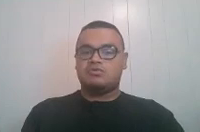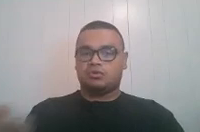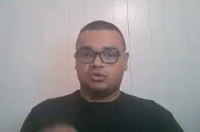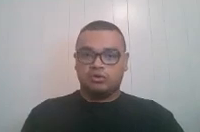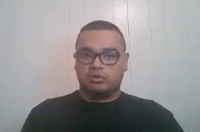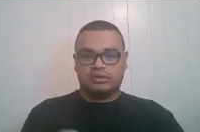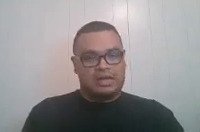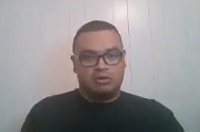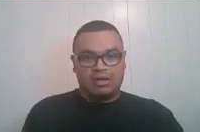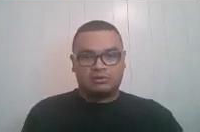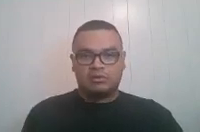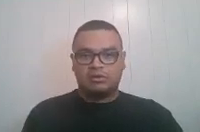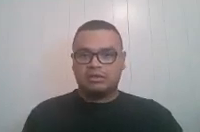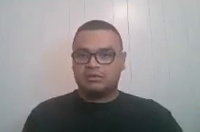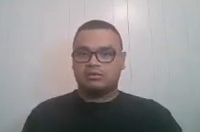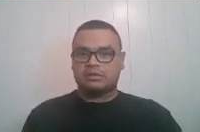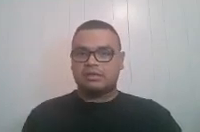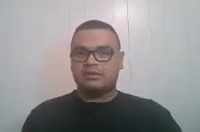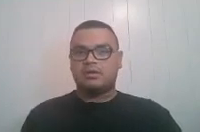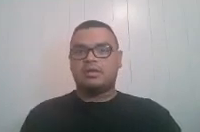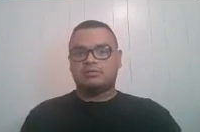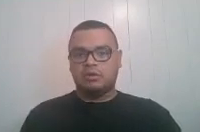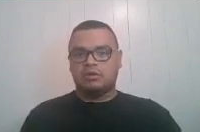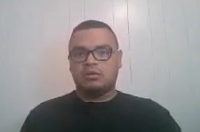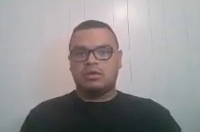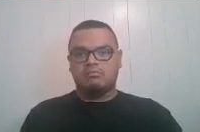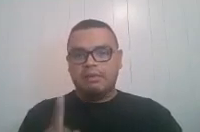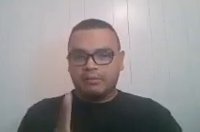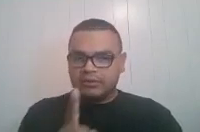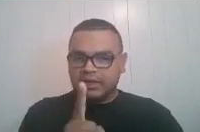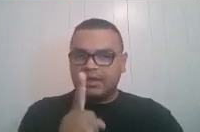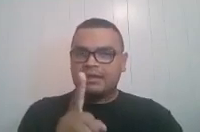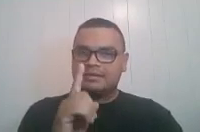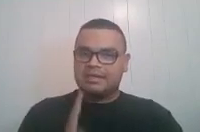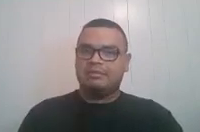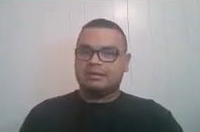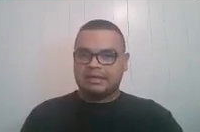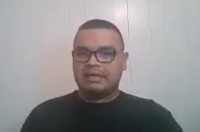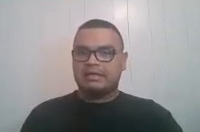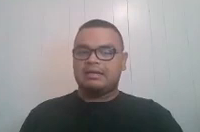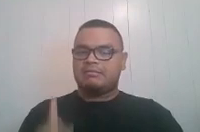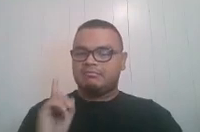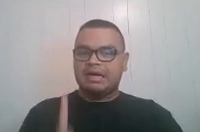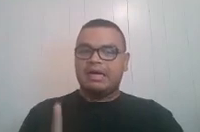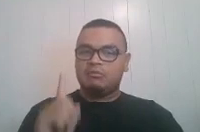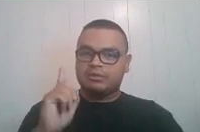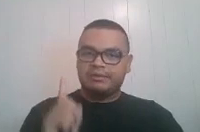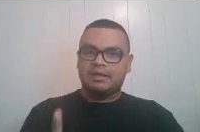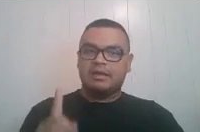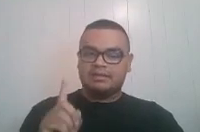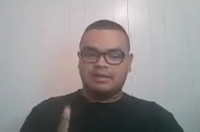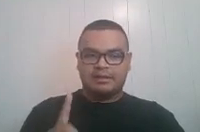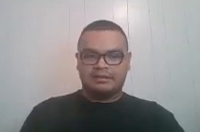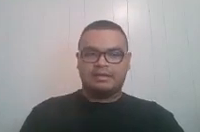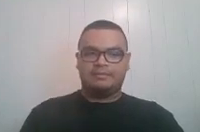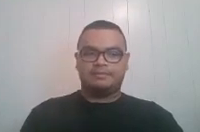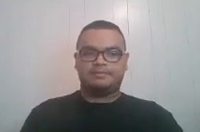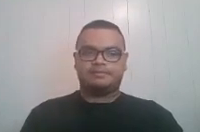Dice nosotros, o sea, los católicos dicen lo contrario. No. Vamos a ver si es verdad.